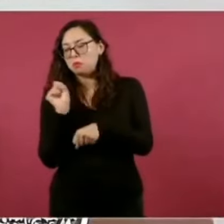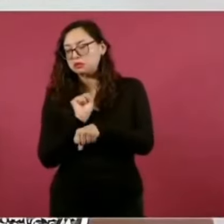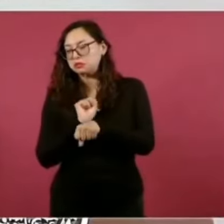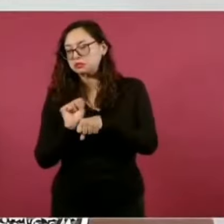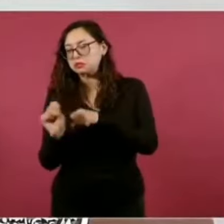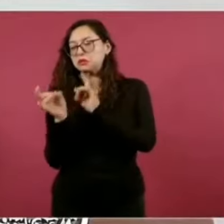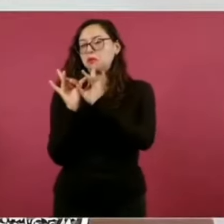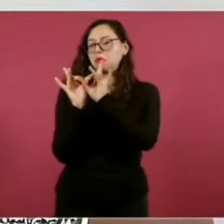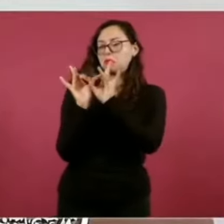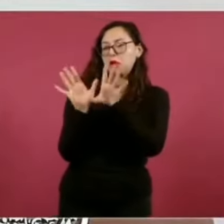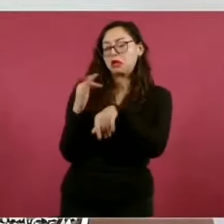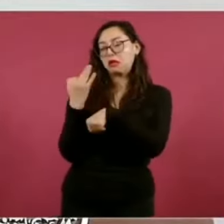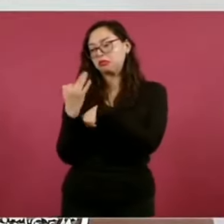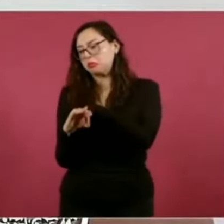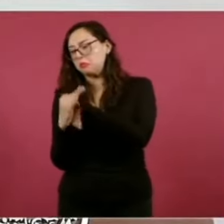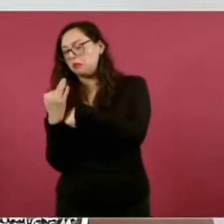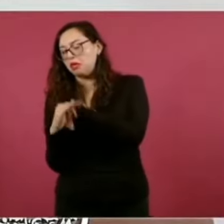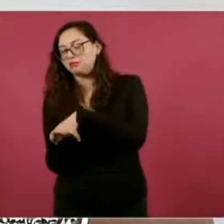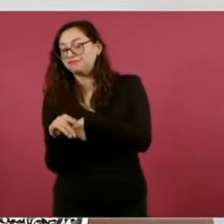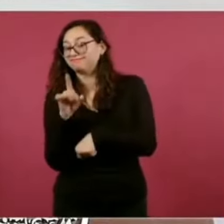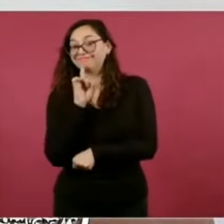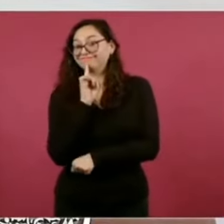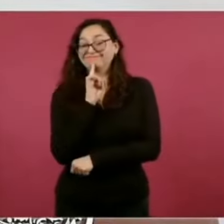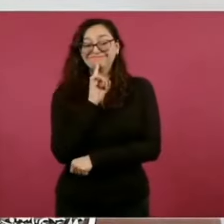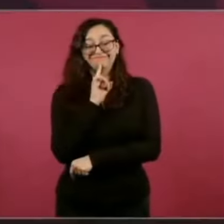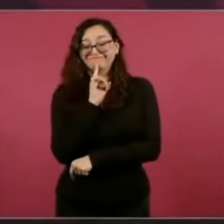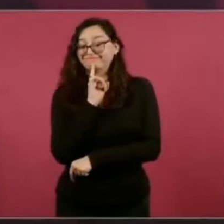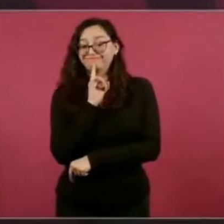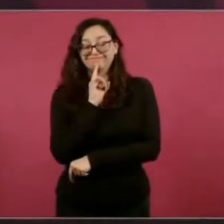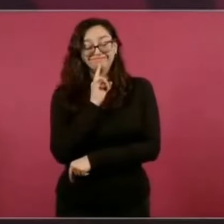económica, de bienestar social,